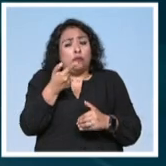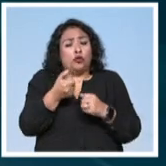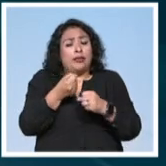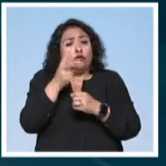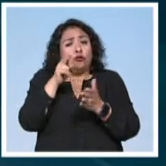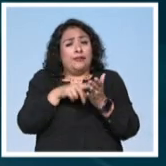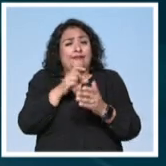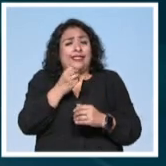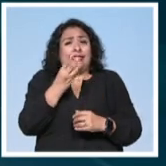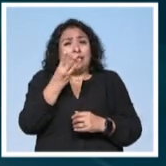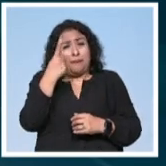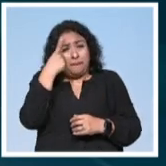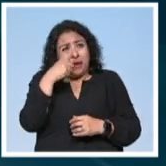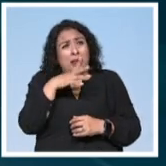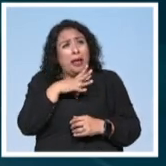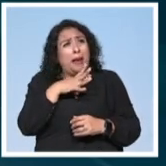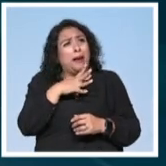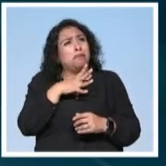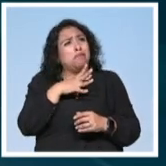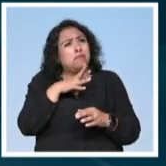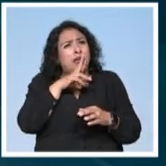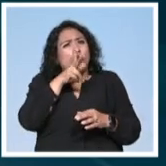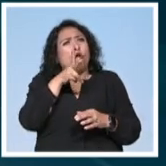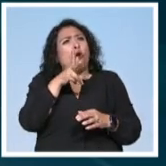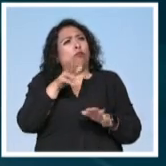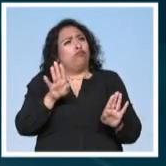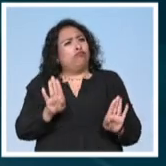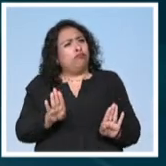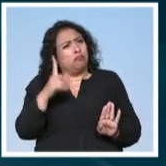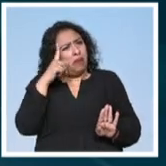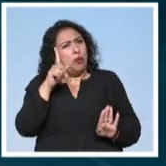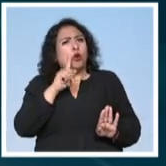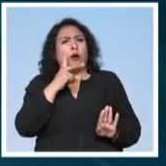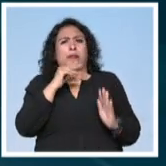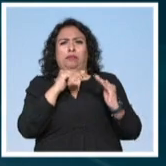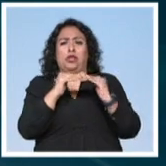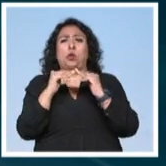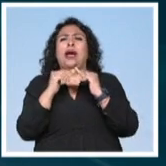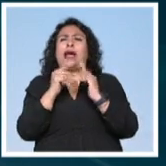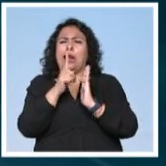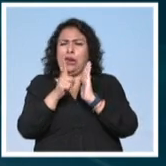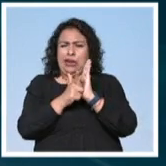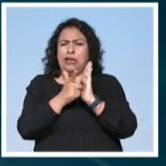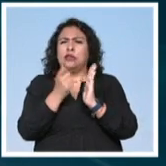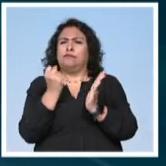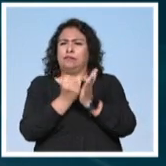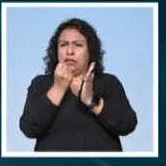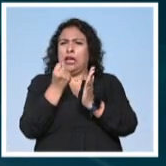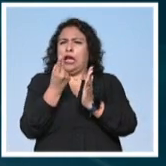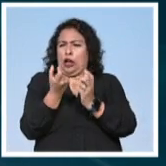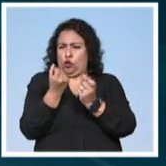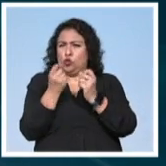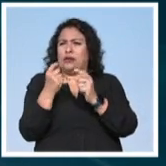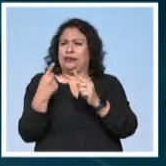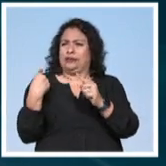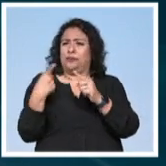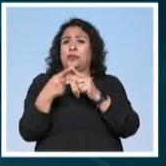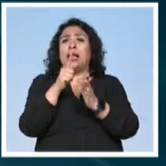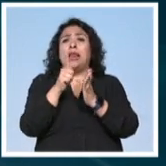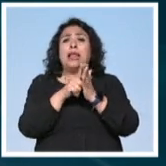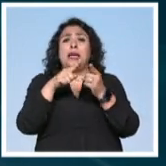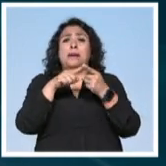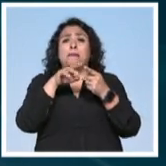2023 para crear mejores condiciones para alcanzar la igualdad de género. Algunas leyes se han promulgado en los últimos años. Eso sí, la ley Malena, la